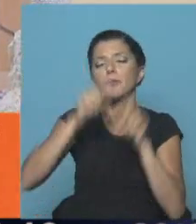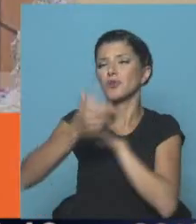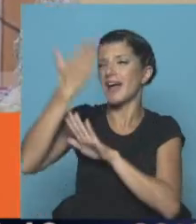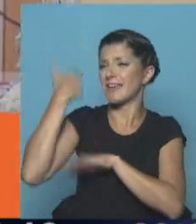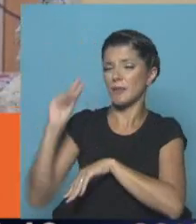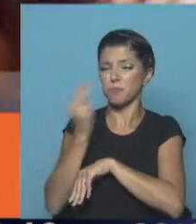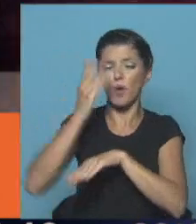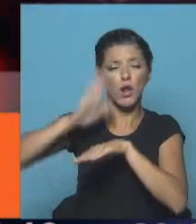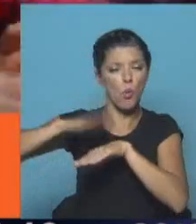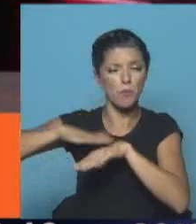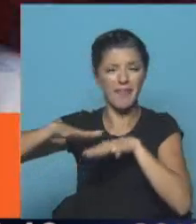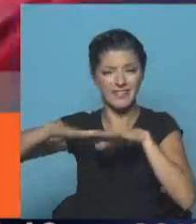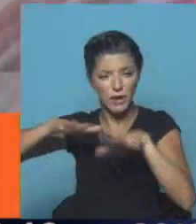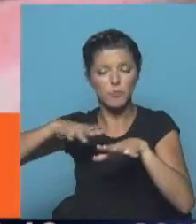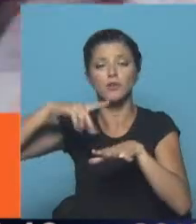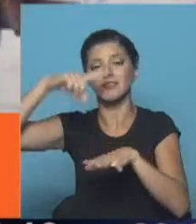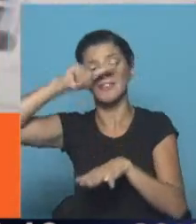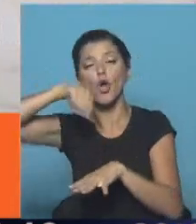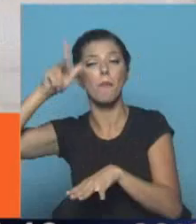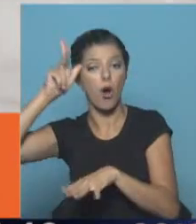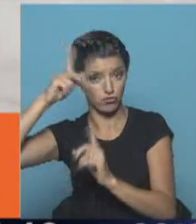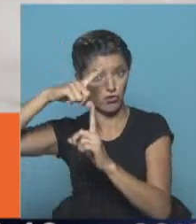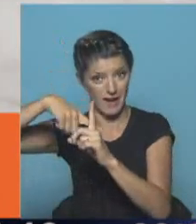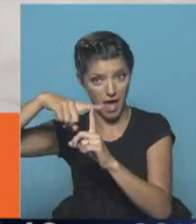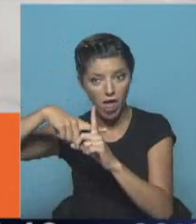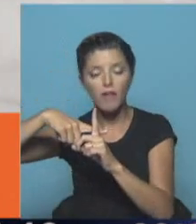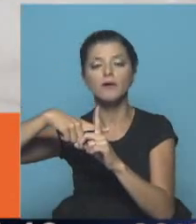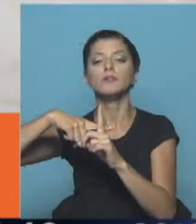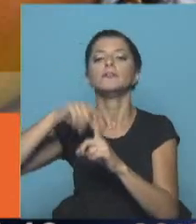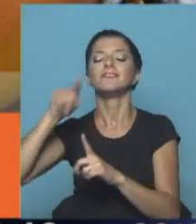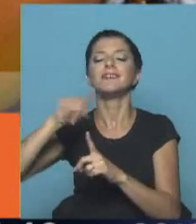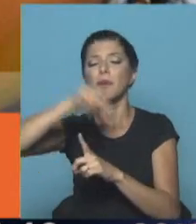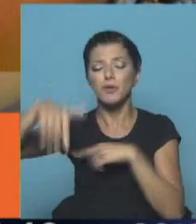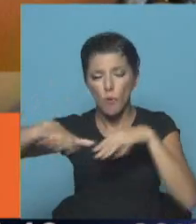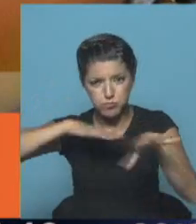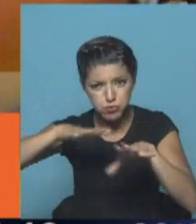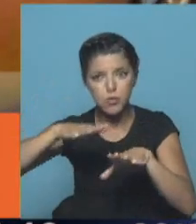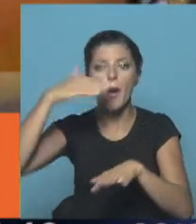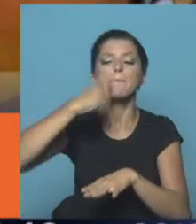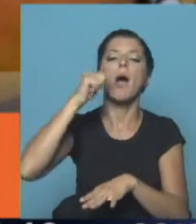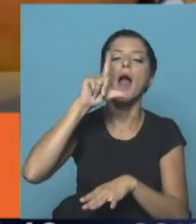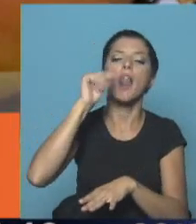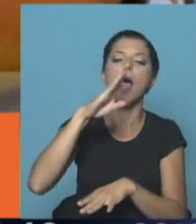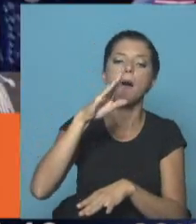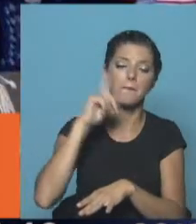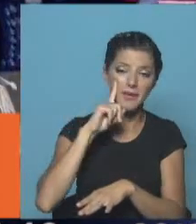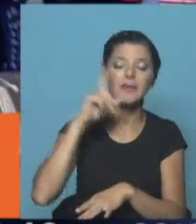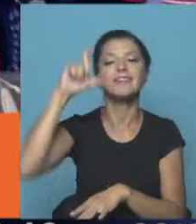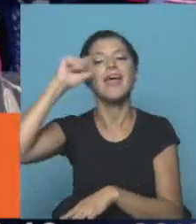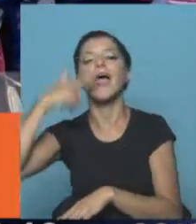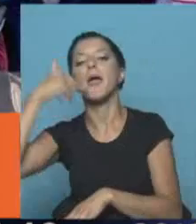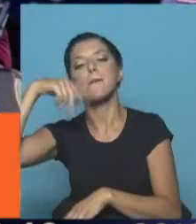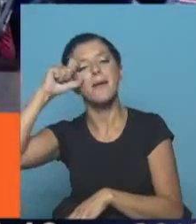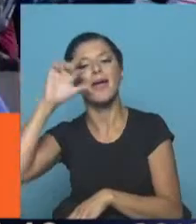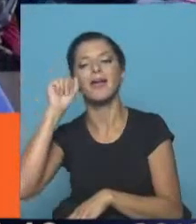por el terremoto de 7,8 grados en la escala de Richter que sacudió las regiones de Manabí y Esmeralda el 16